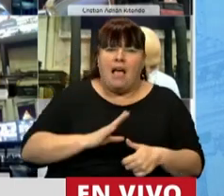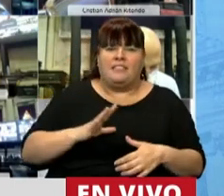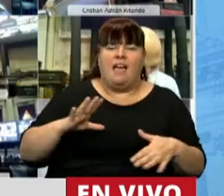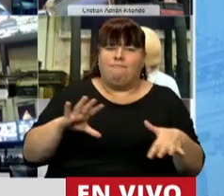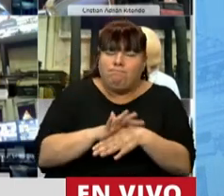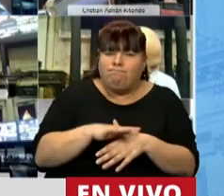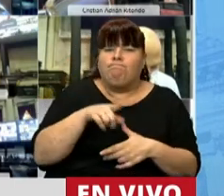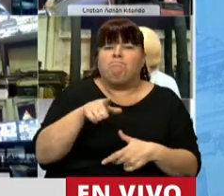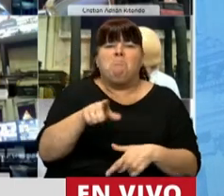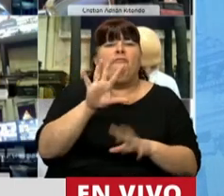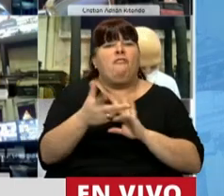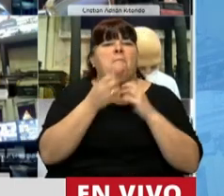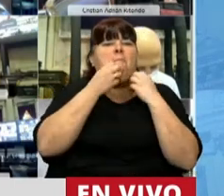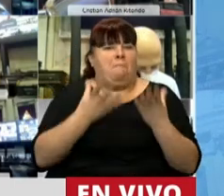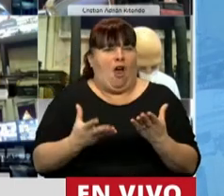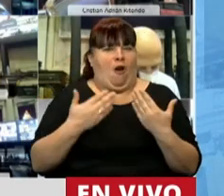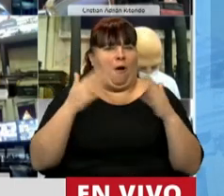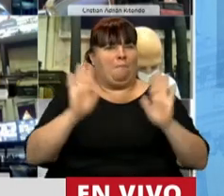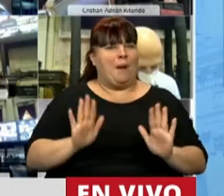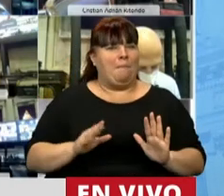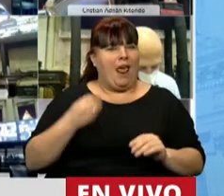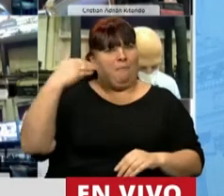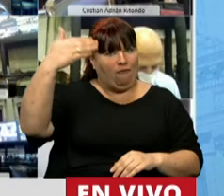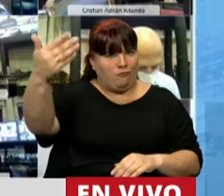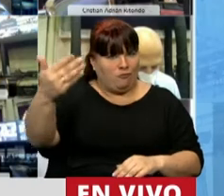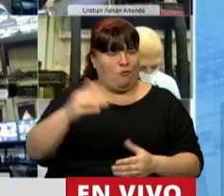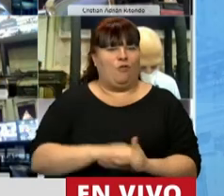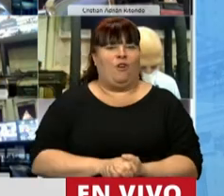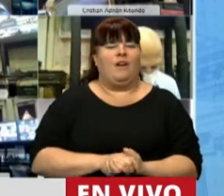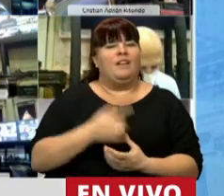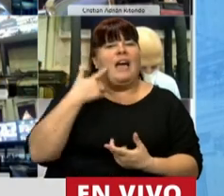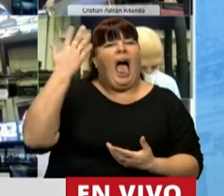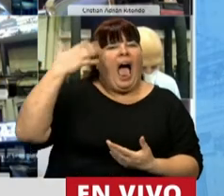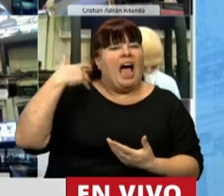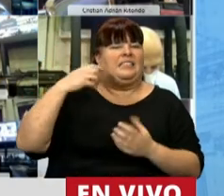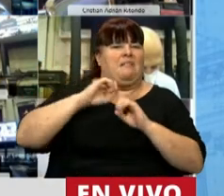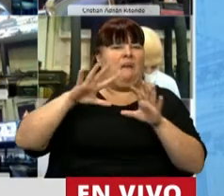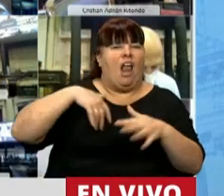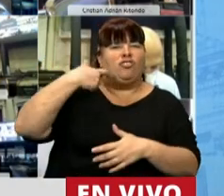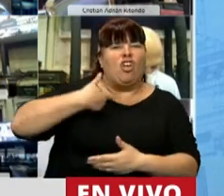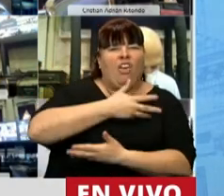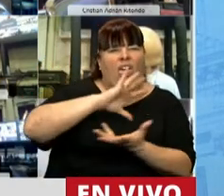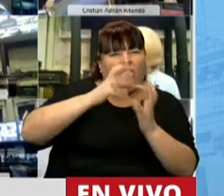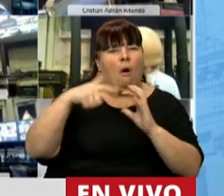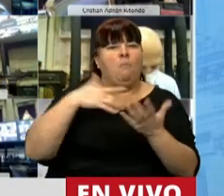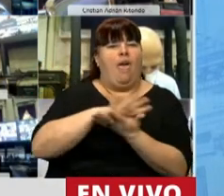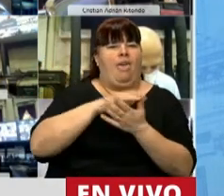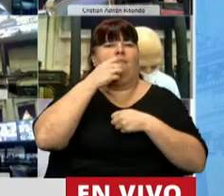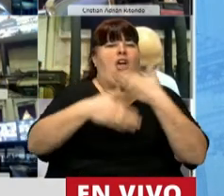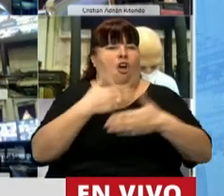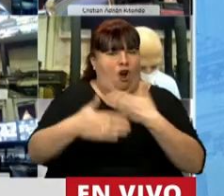asertivo es el que mejor está alistado para reconstruir el dañado tejido social argentino,